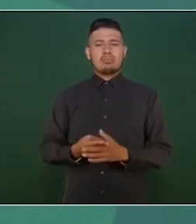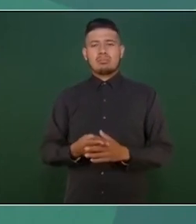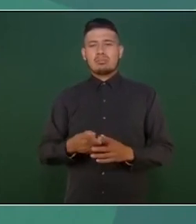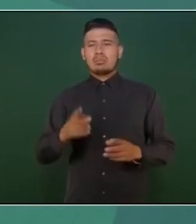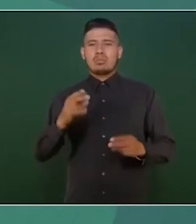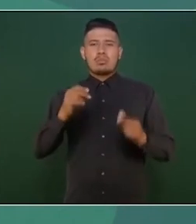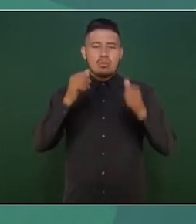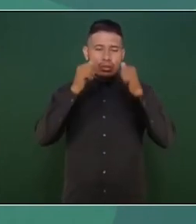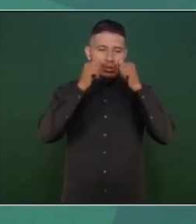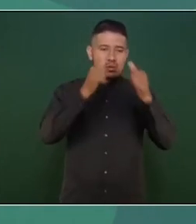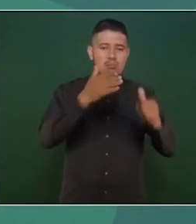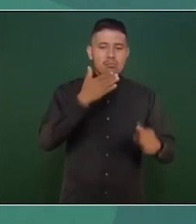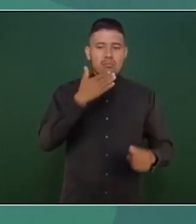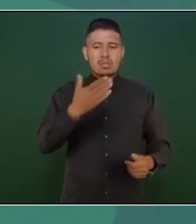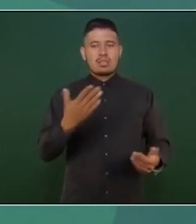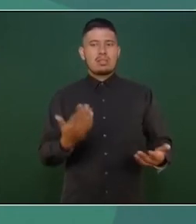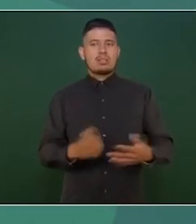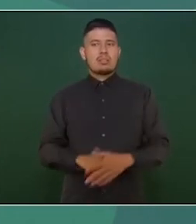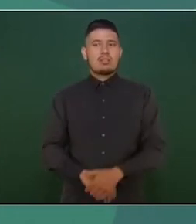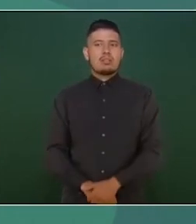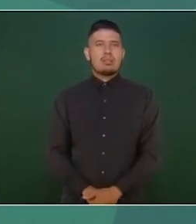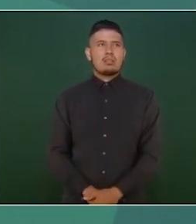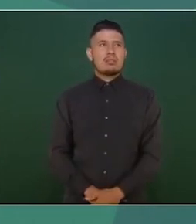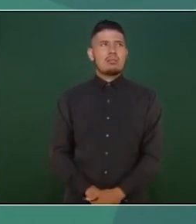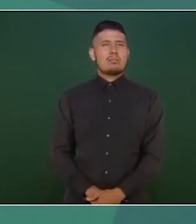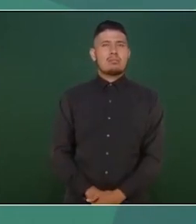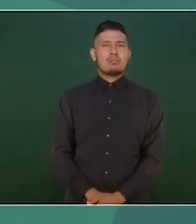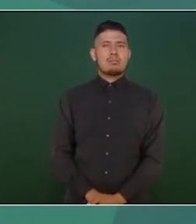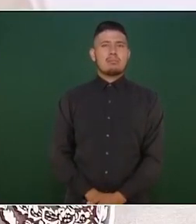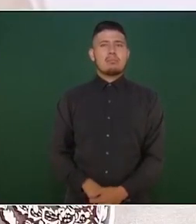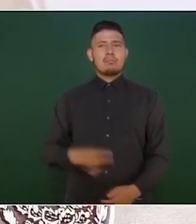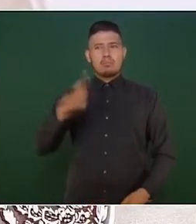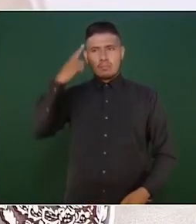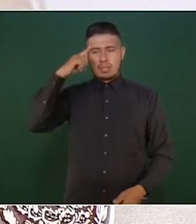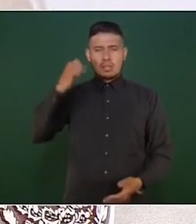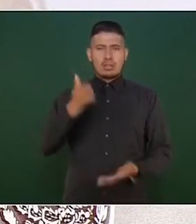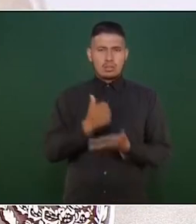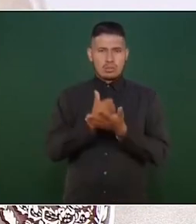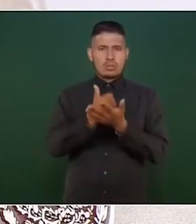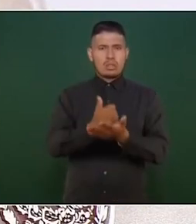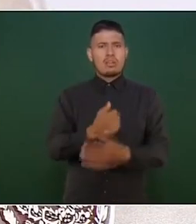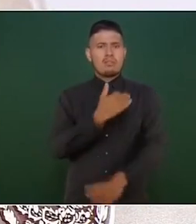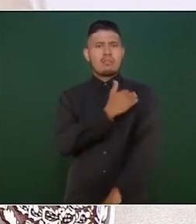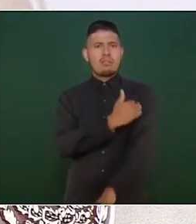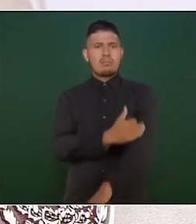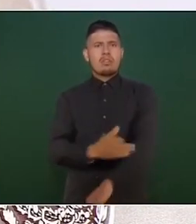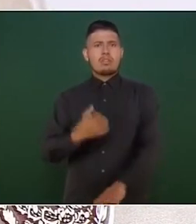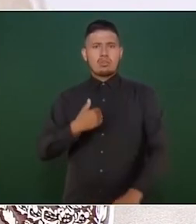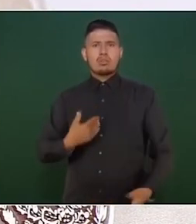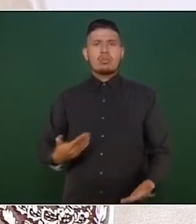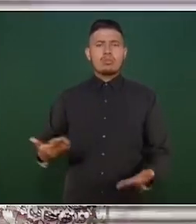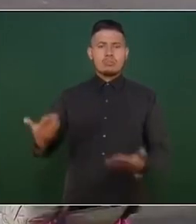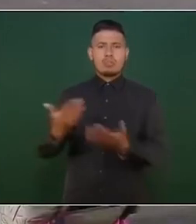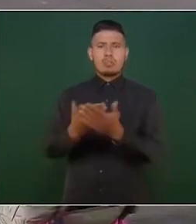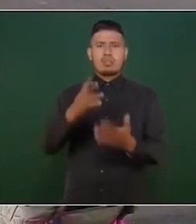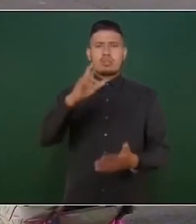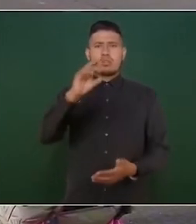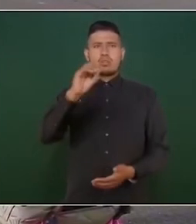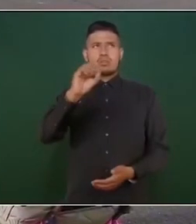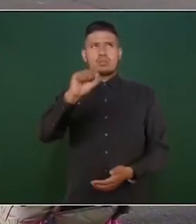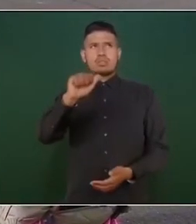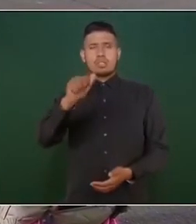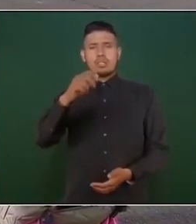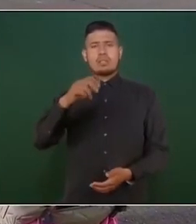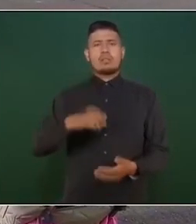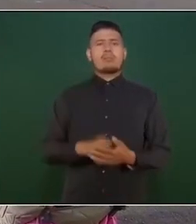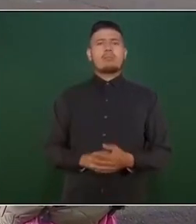negligencia, corrupción, y para ayudar a la familia le voy a pedir a Rosa Isela